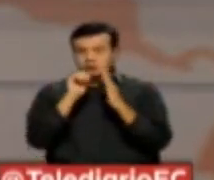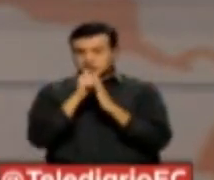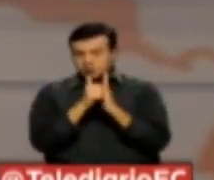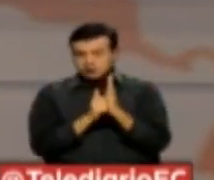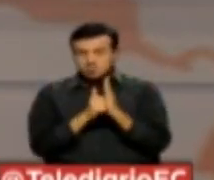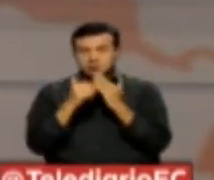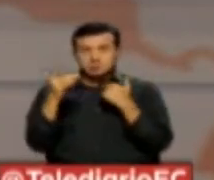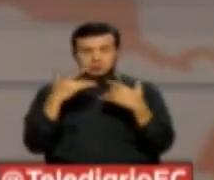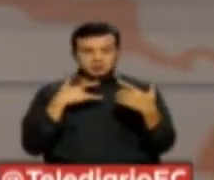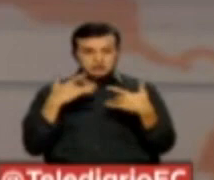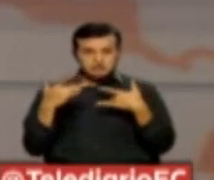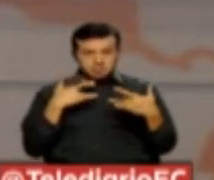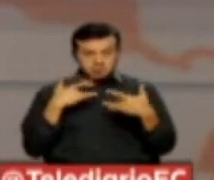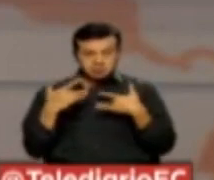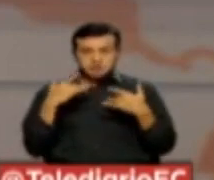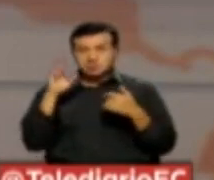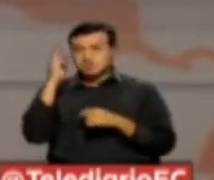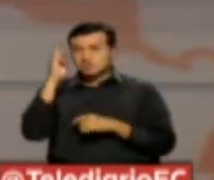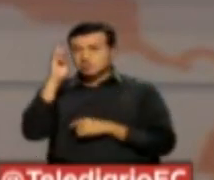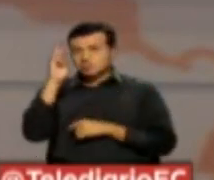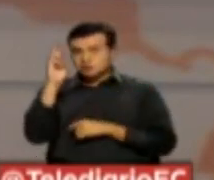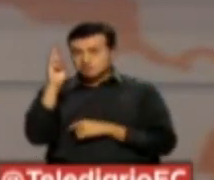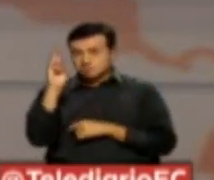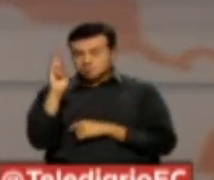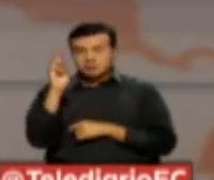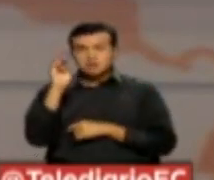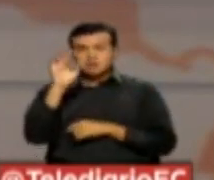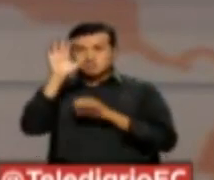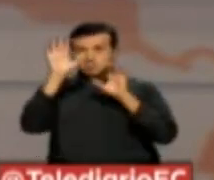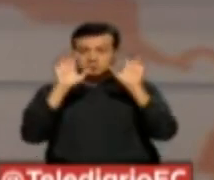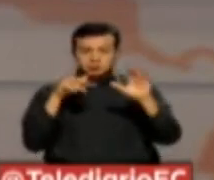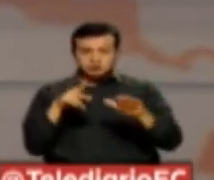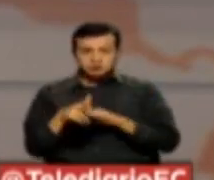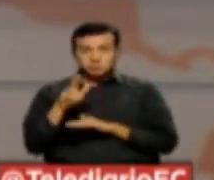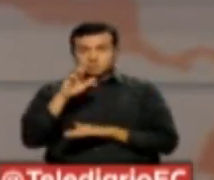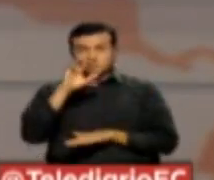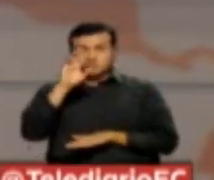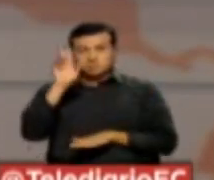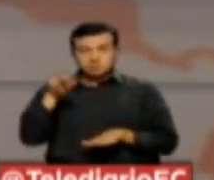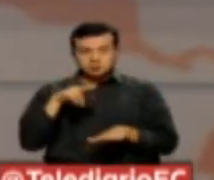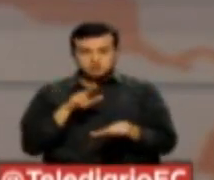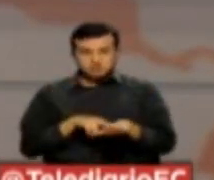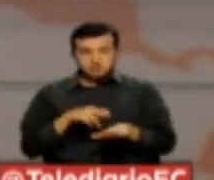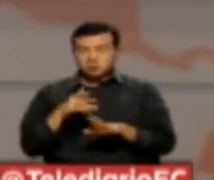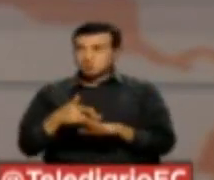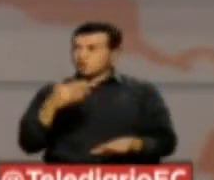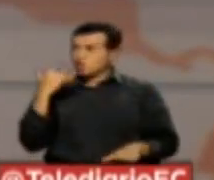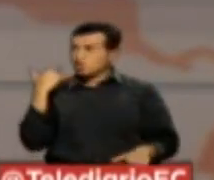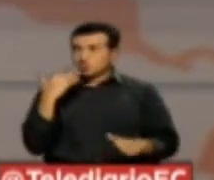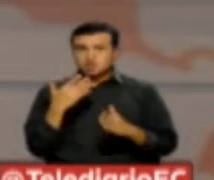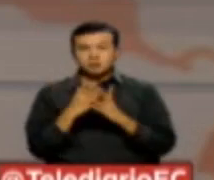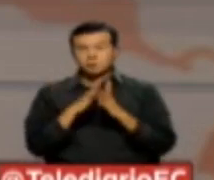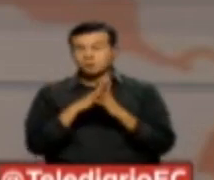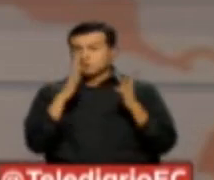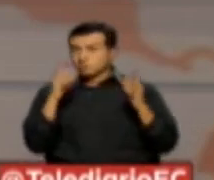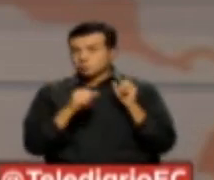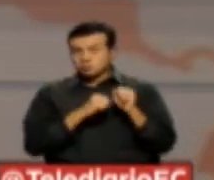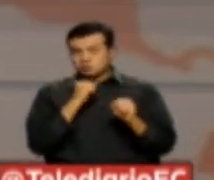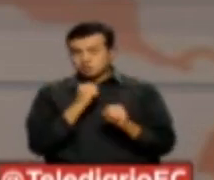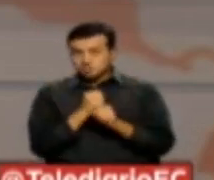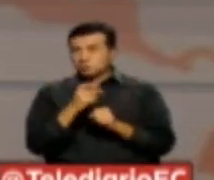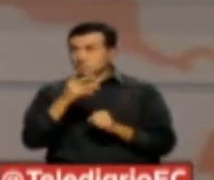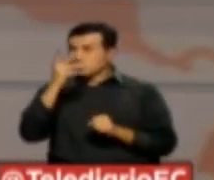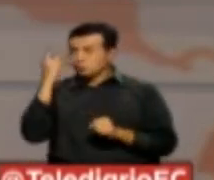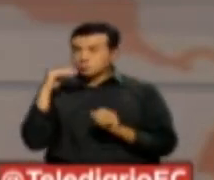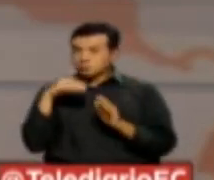dentro del teatro 16 museos de hemos de inaugurado el museo nacional que no se lo había hecho durante mucho tiempo desde el